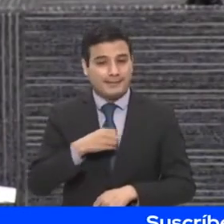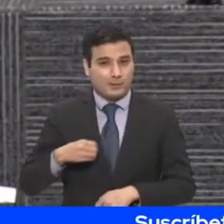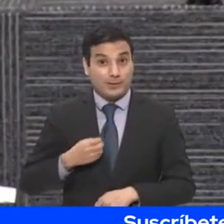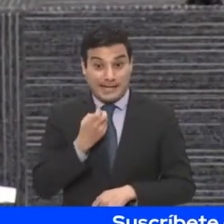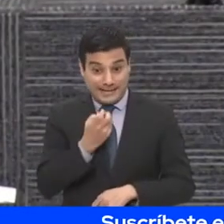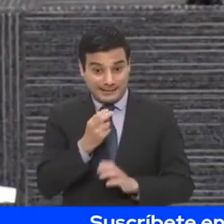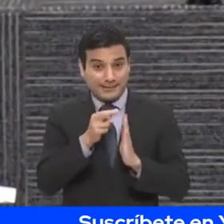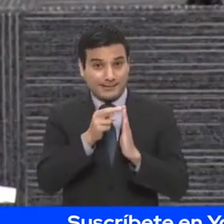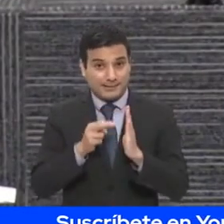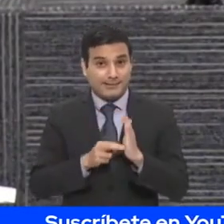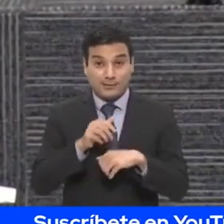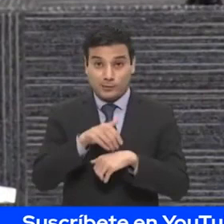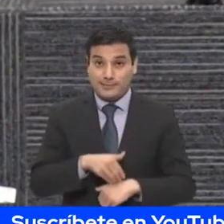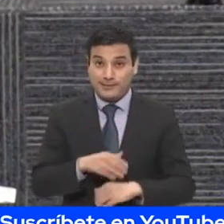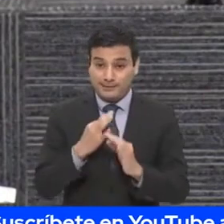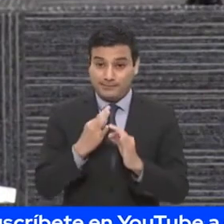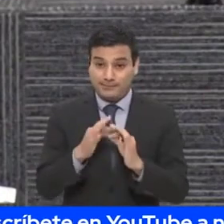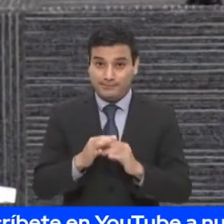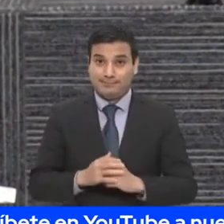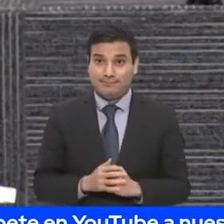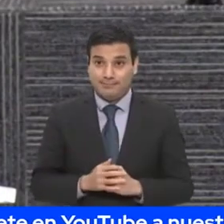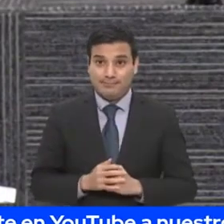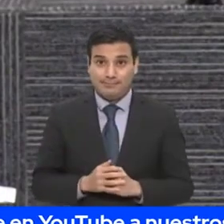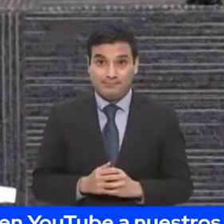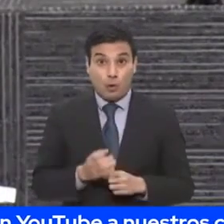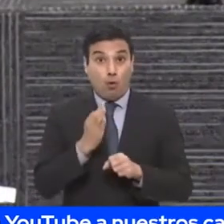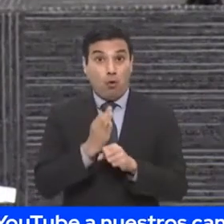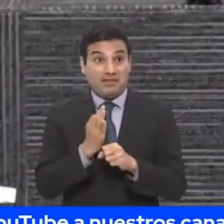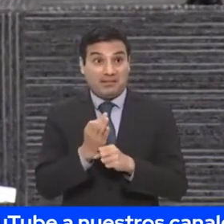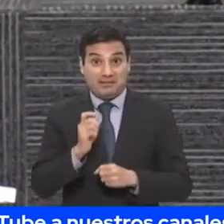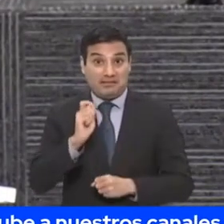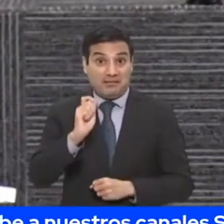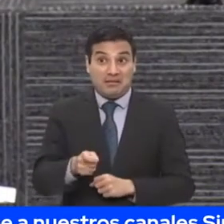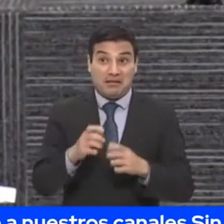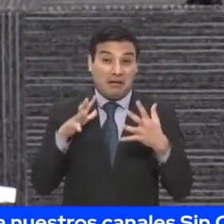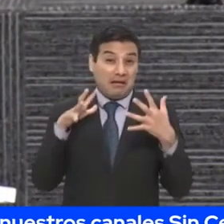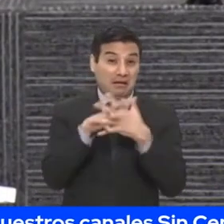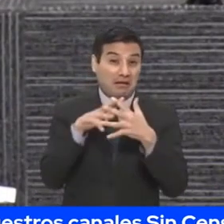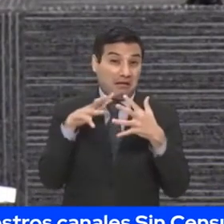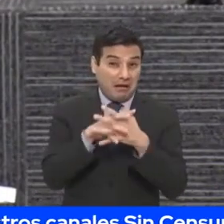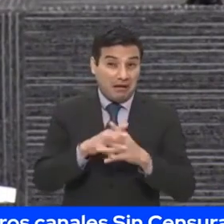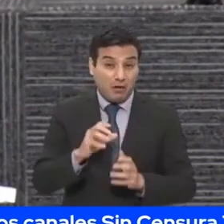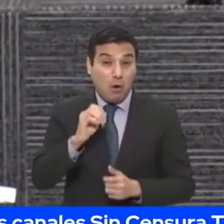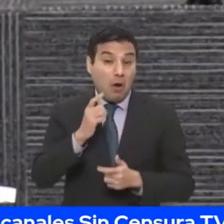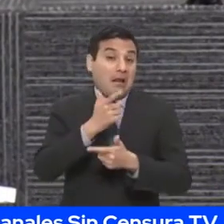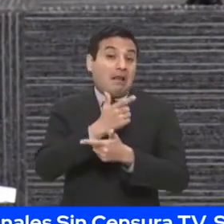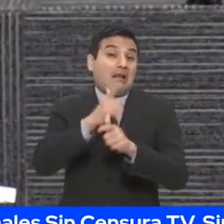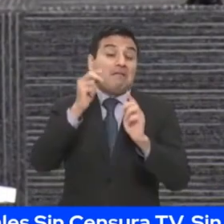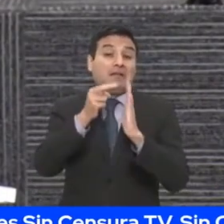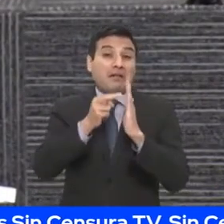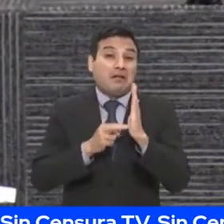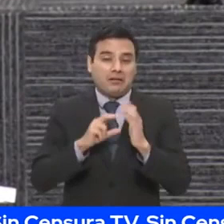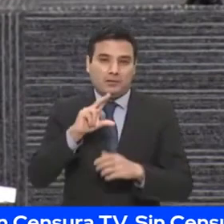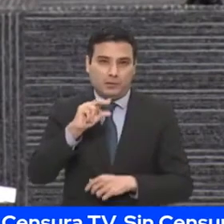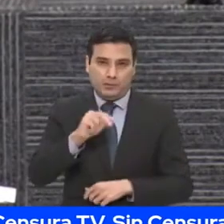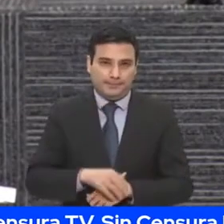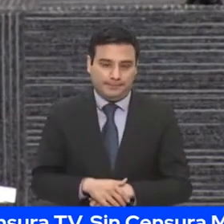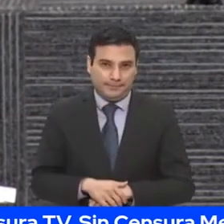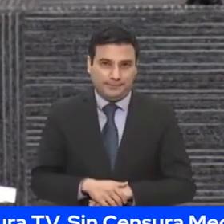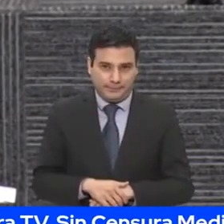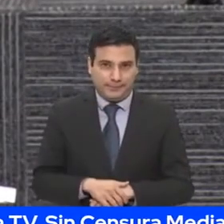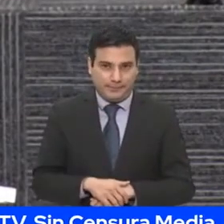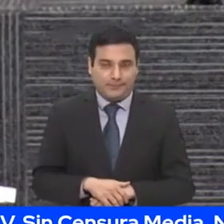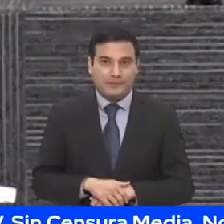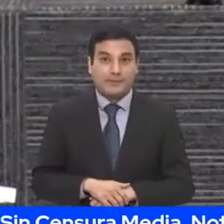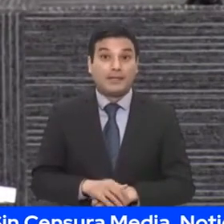esas reglas. No estamos en una batalla campal, no estamos en la ley de la selva. Por eso es muy claro que cuando hablamos